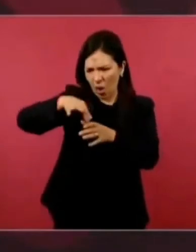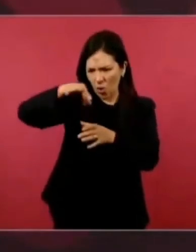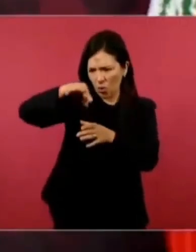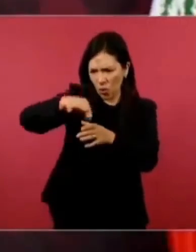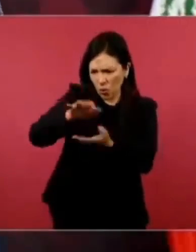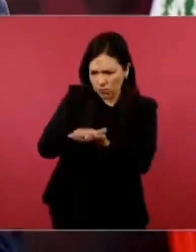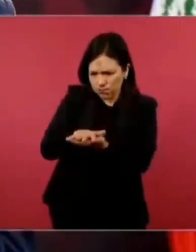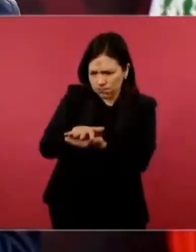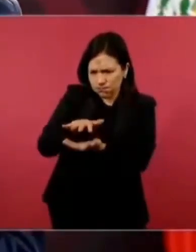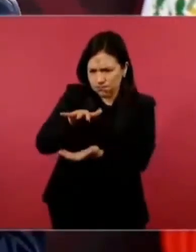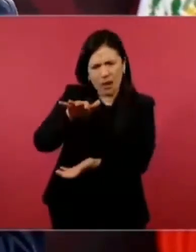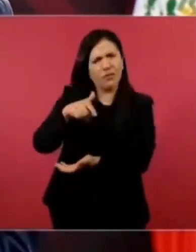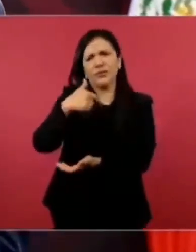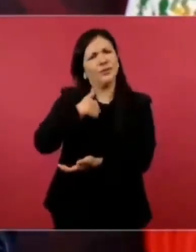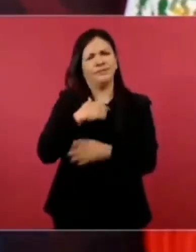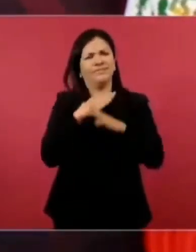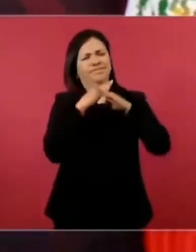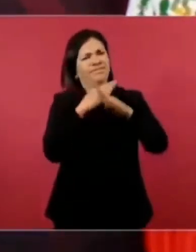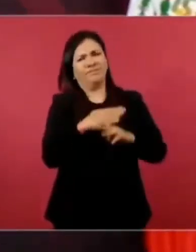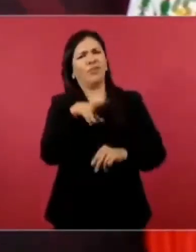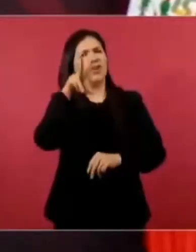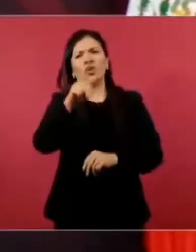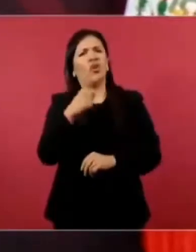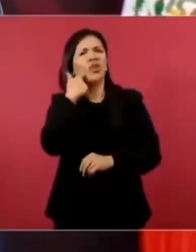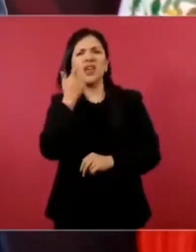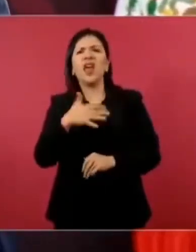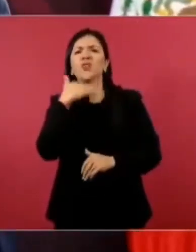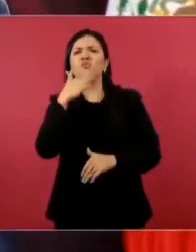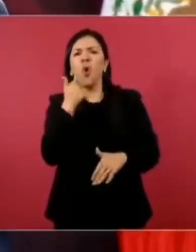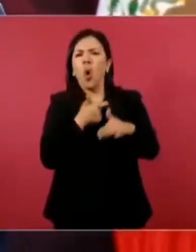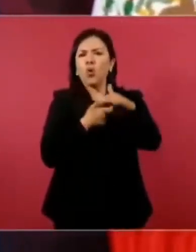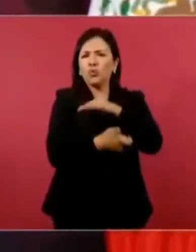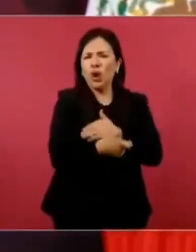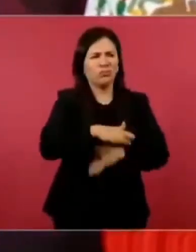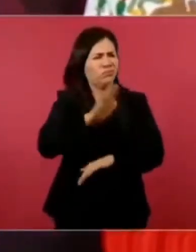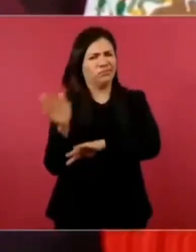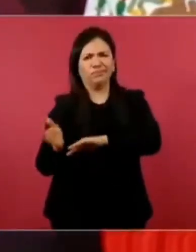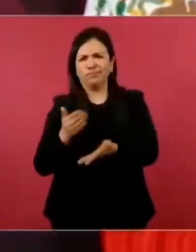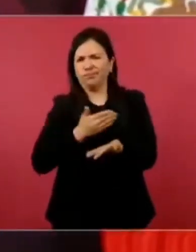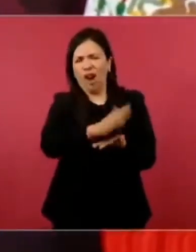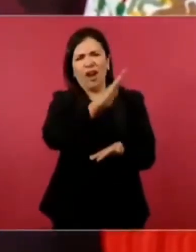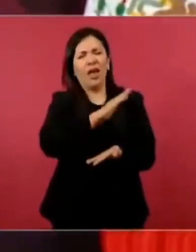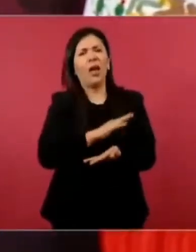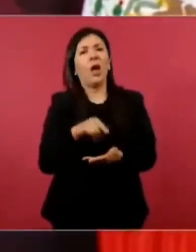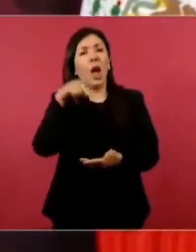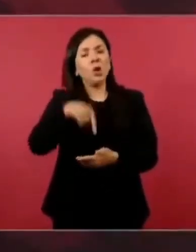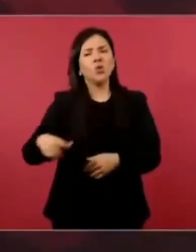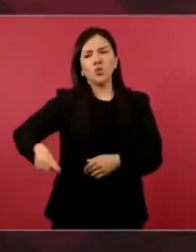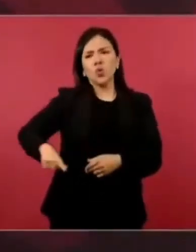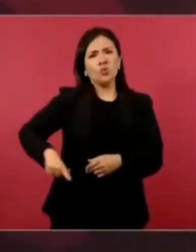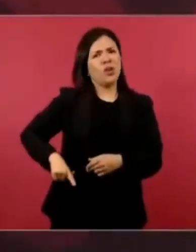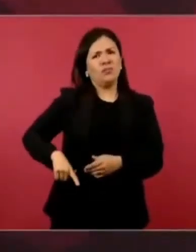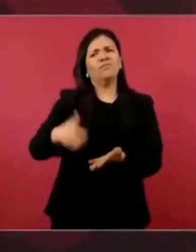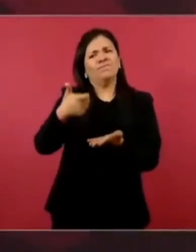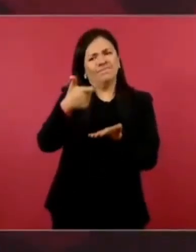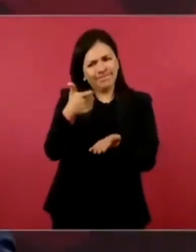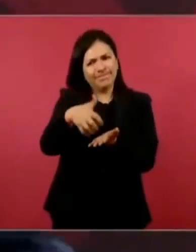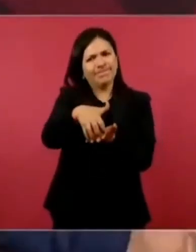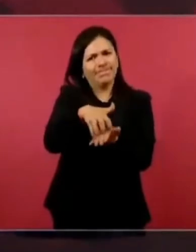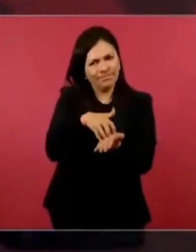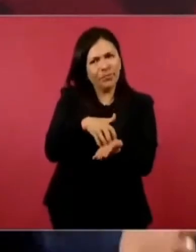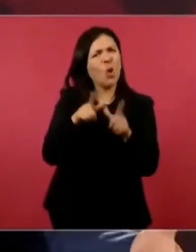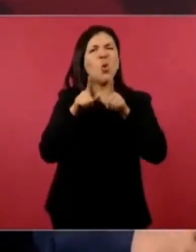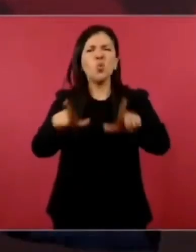por no permitir la corrupción, por no hacer un gobierno con lujos, nos